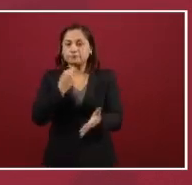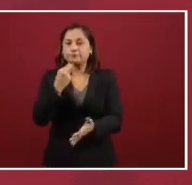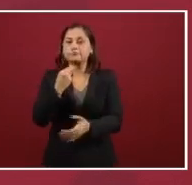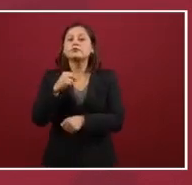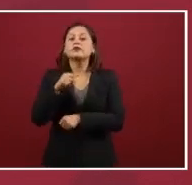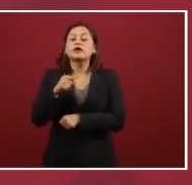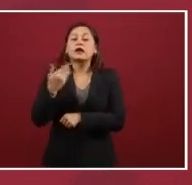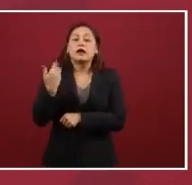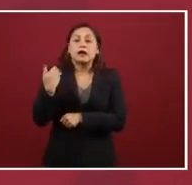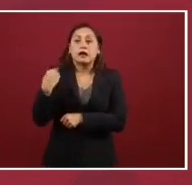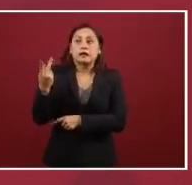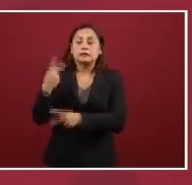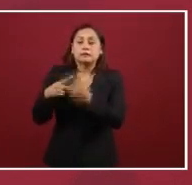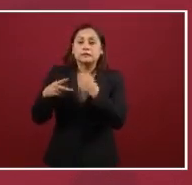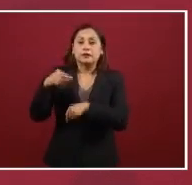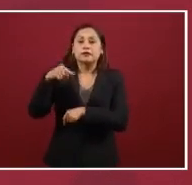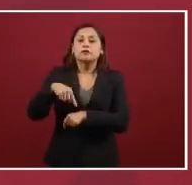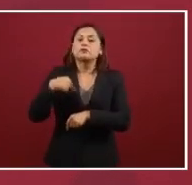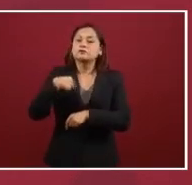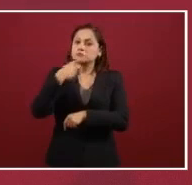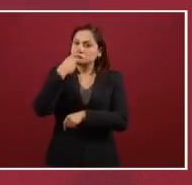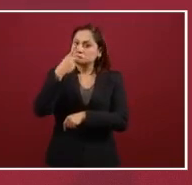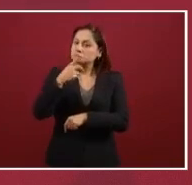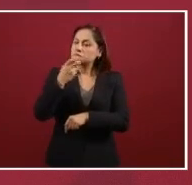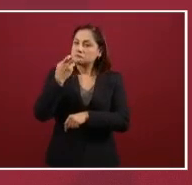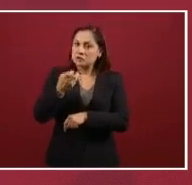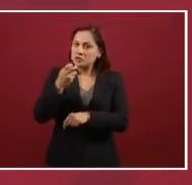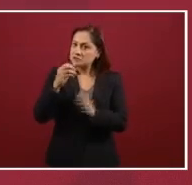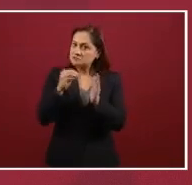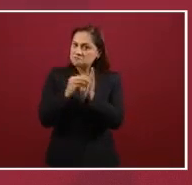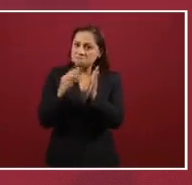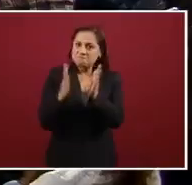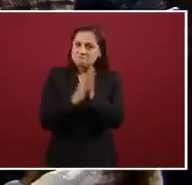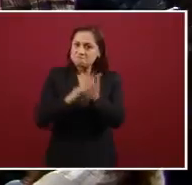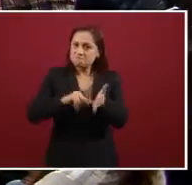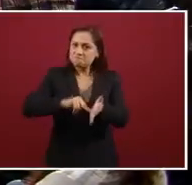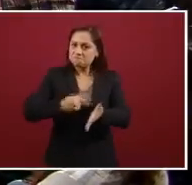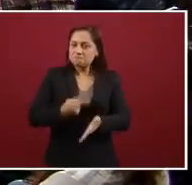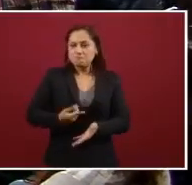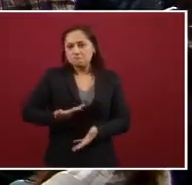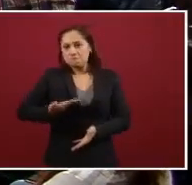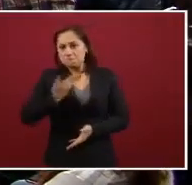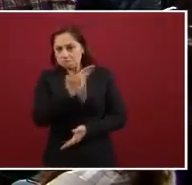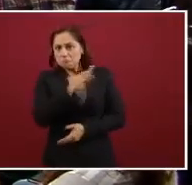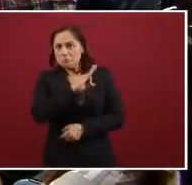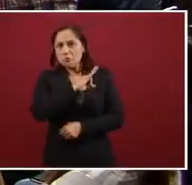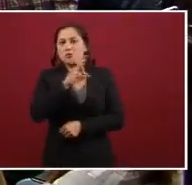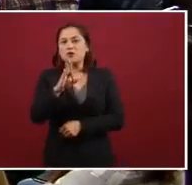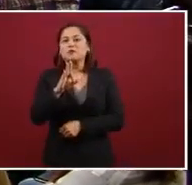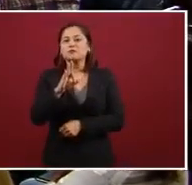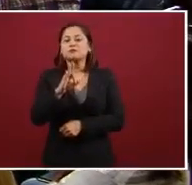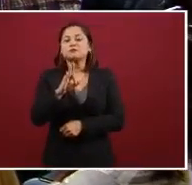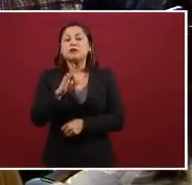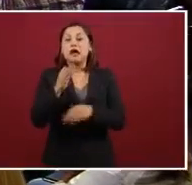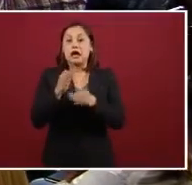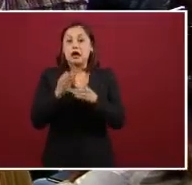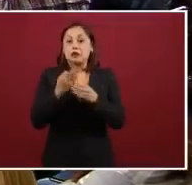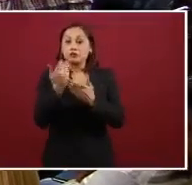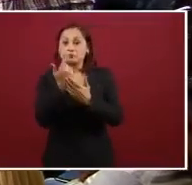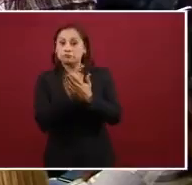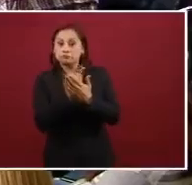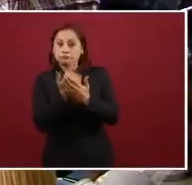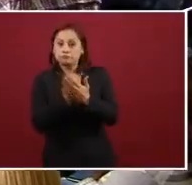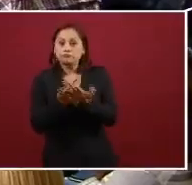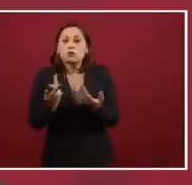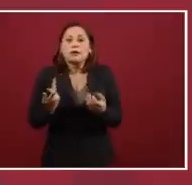y nosotros asumimos que ese es un compromiso exigible frente a Estados Unidos. Así como estamos revisando los números del flujo,